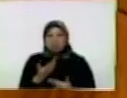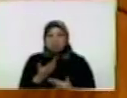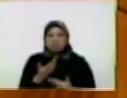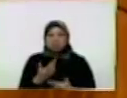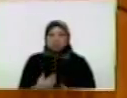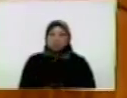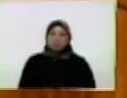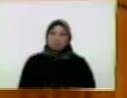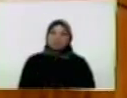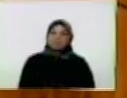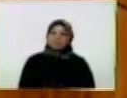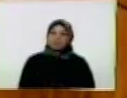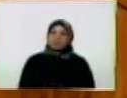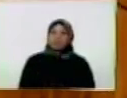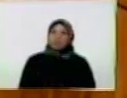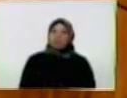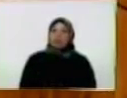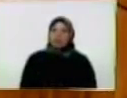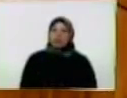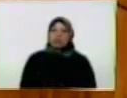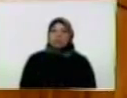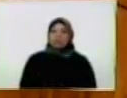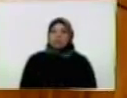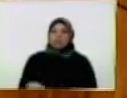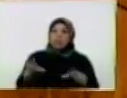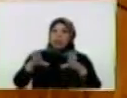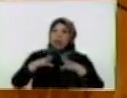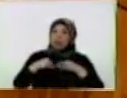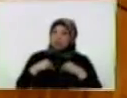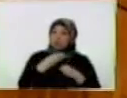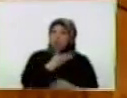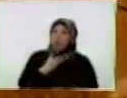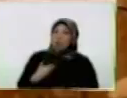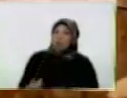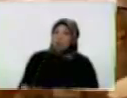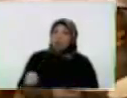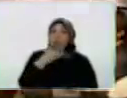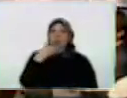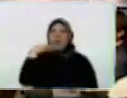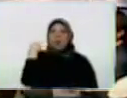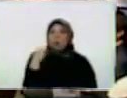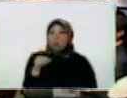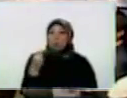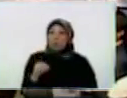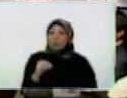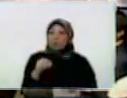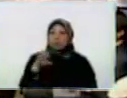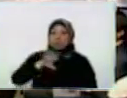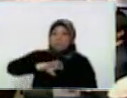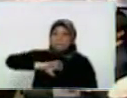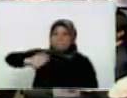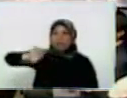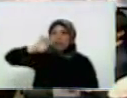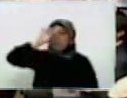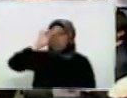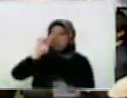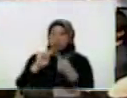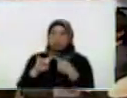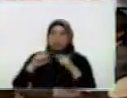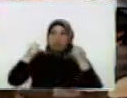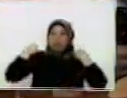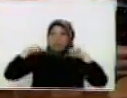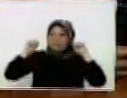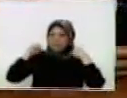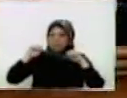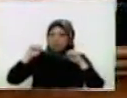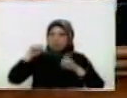es donde encontramos y reconocemos a estos jóvenes patriotas, quienes hacen el primer ejercicio